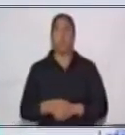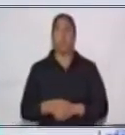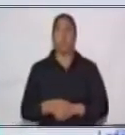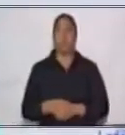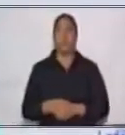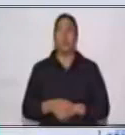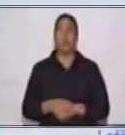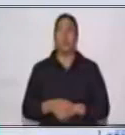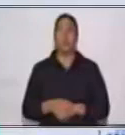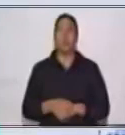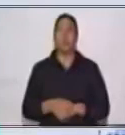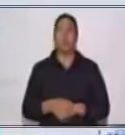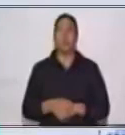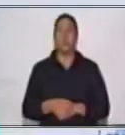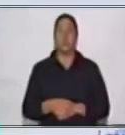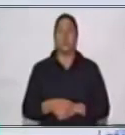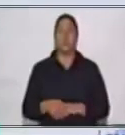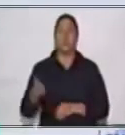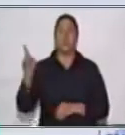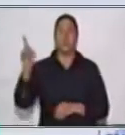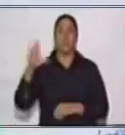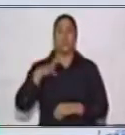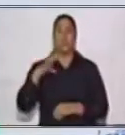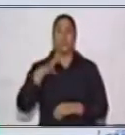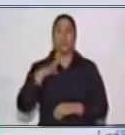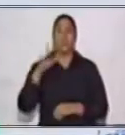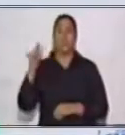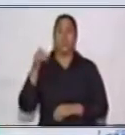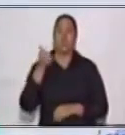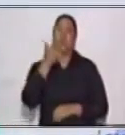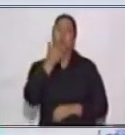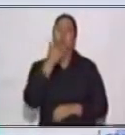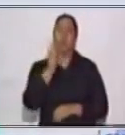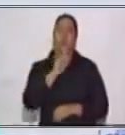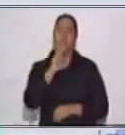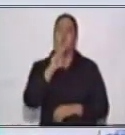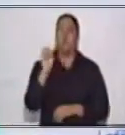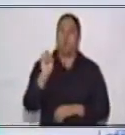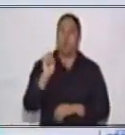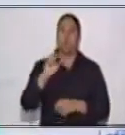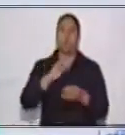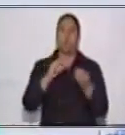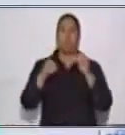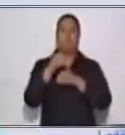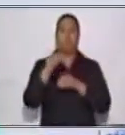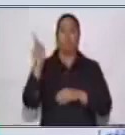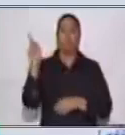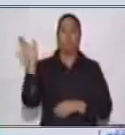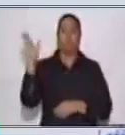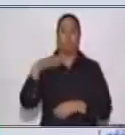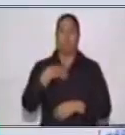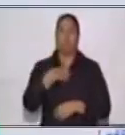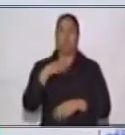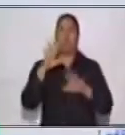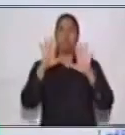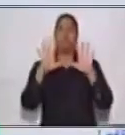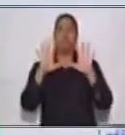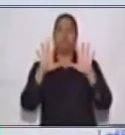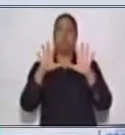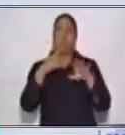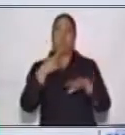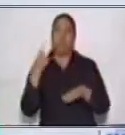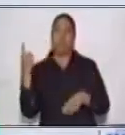lo que tenía acá, perdón, era 10, entonces los 10 les voy